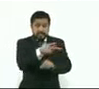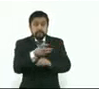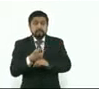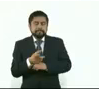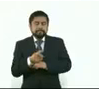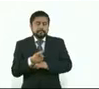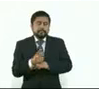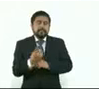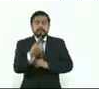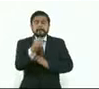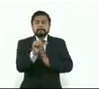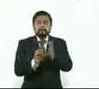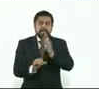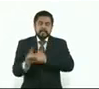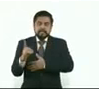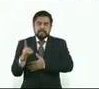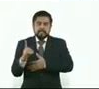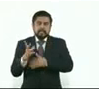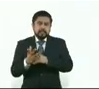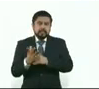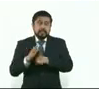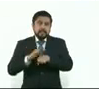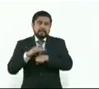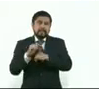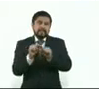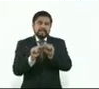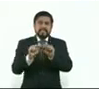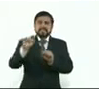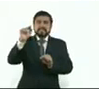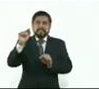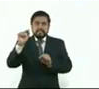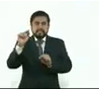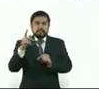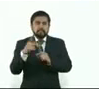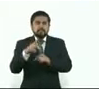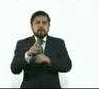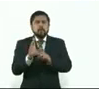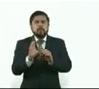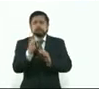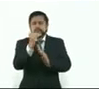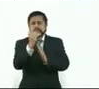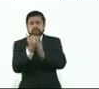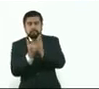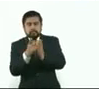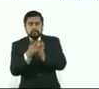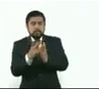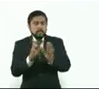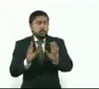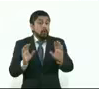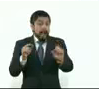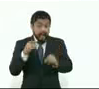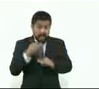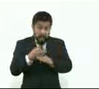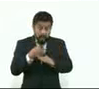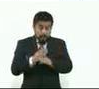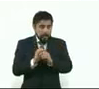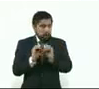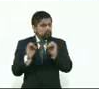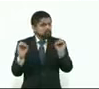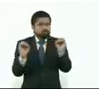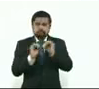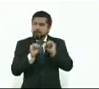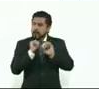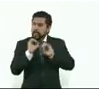lo que venía ocurriendo en los dos meses anteriores. En concreto, eso quiere decir cero robo a casa habitación con violencia. Siguiente